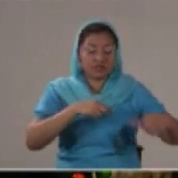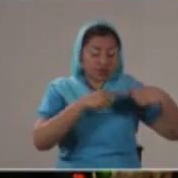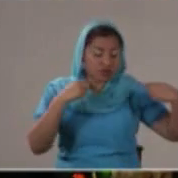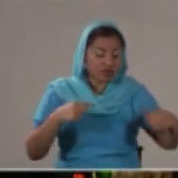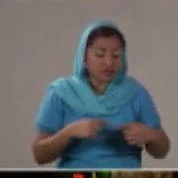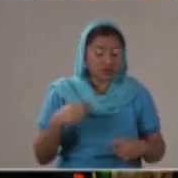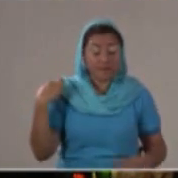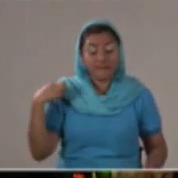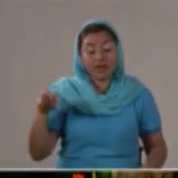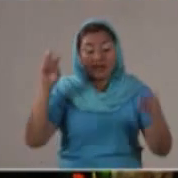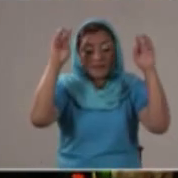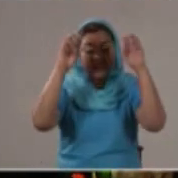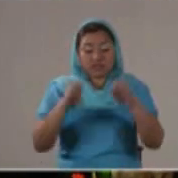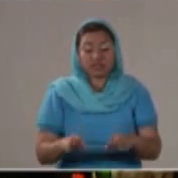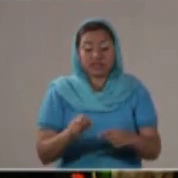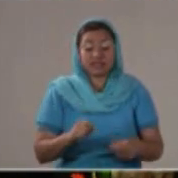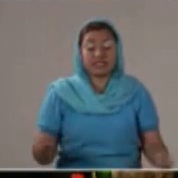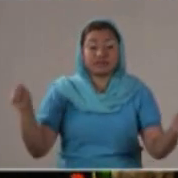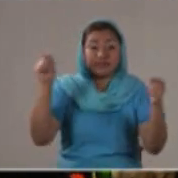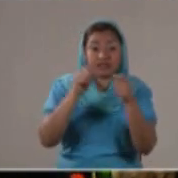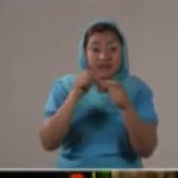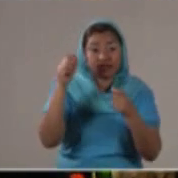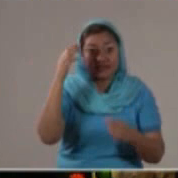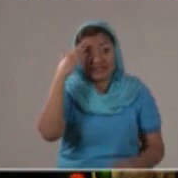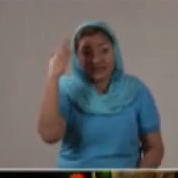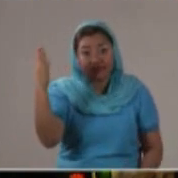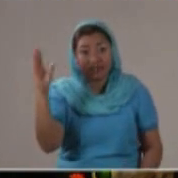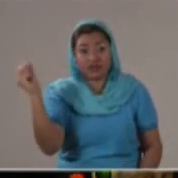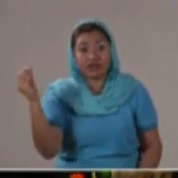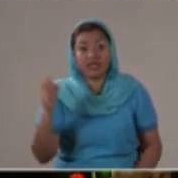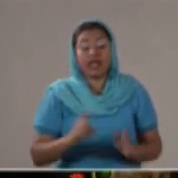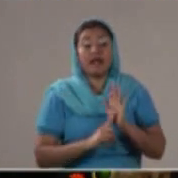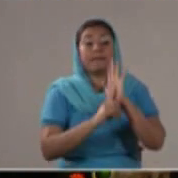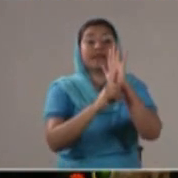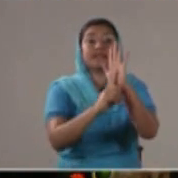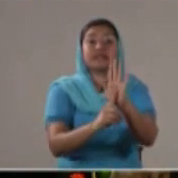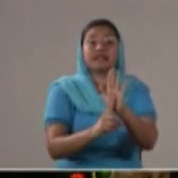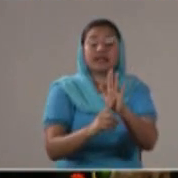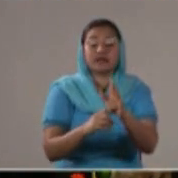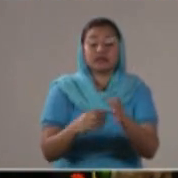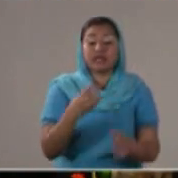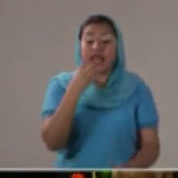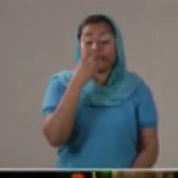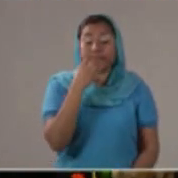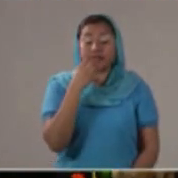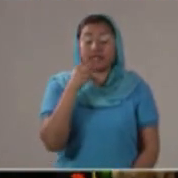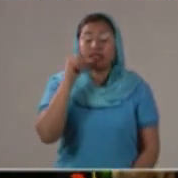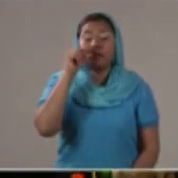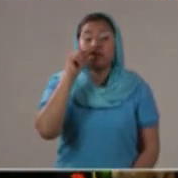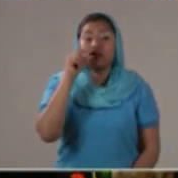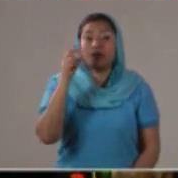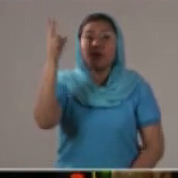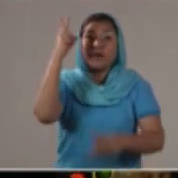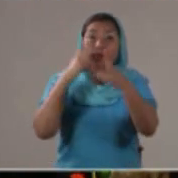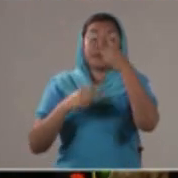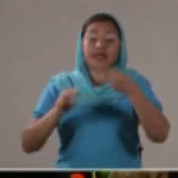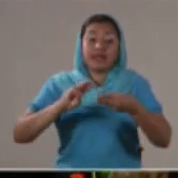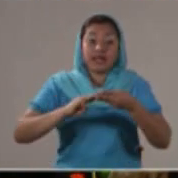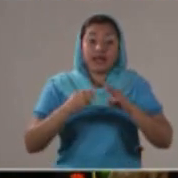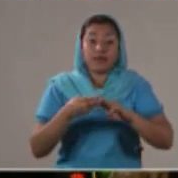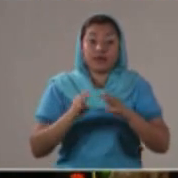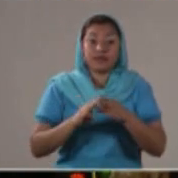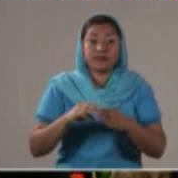específicas. Pero sabiendo que al presentarnos ante el pan y ante el vino viene la multiplicación de